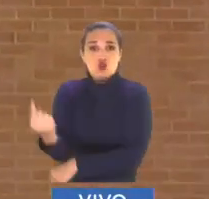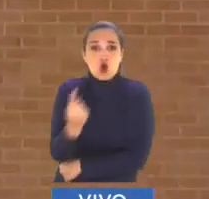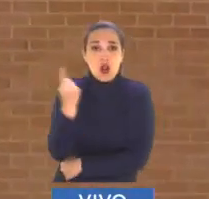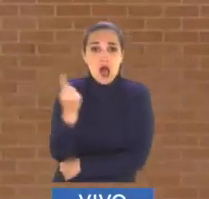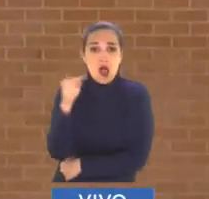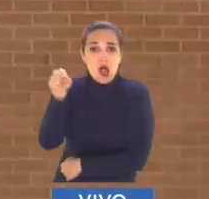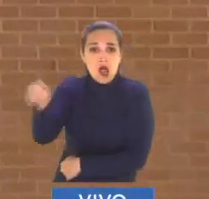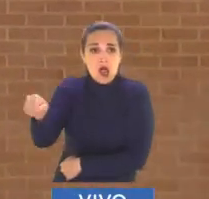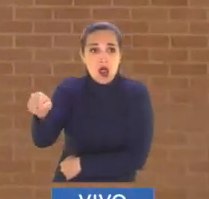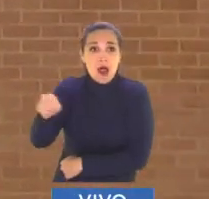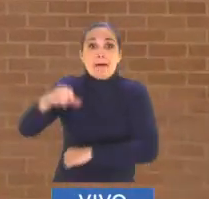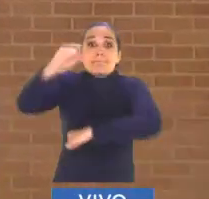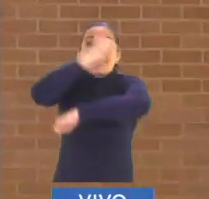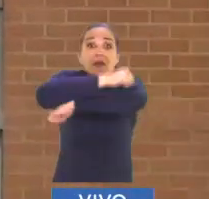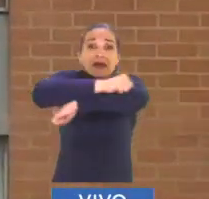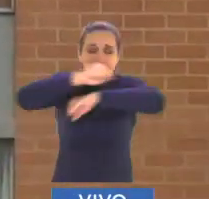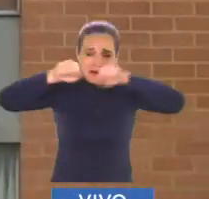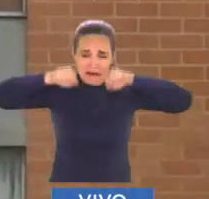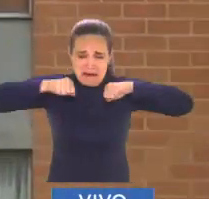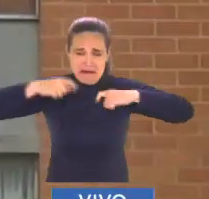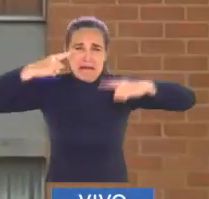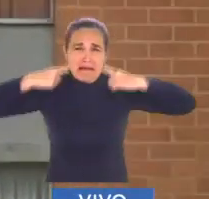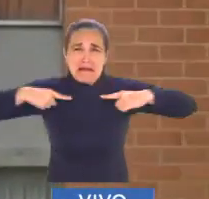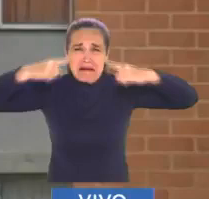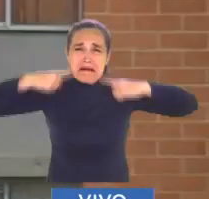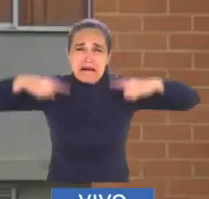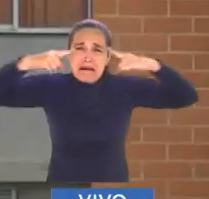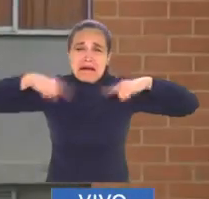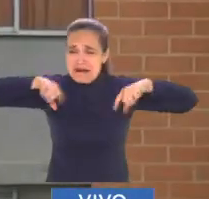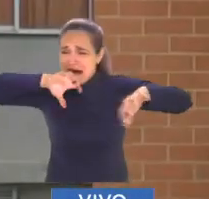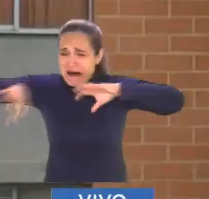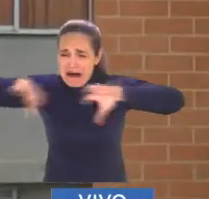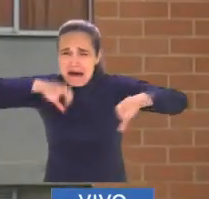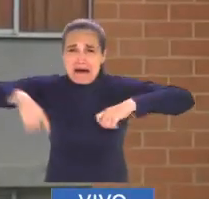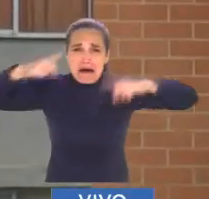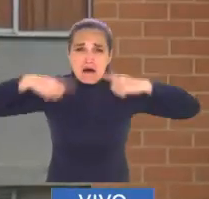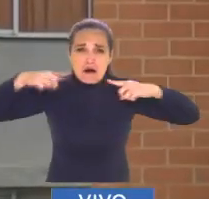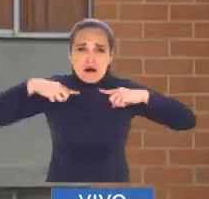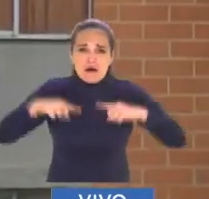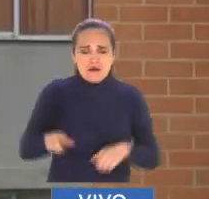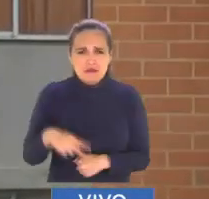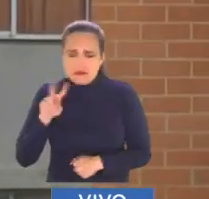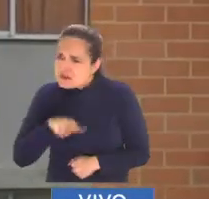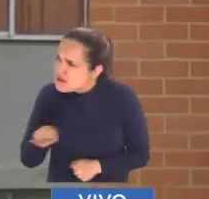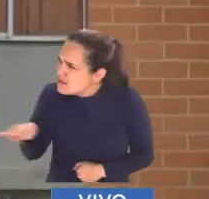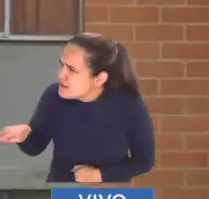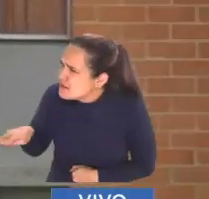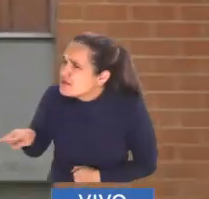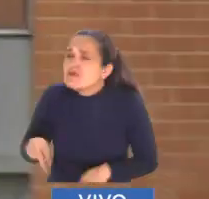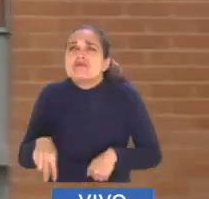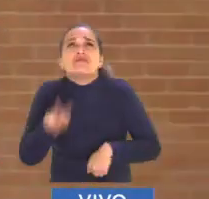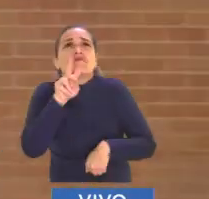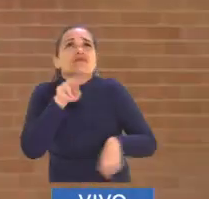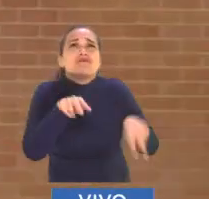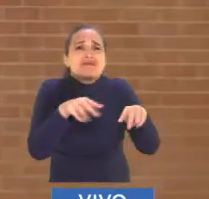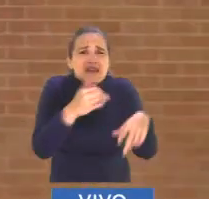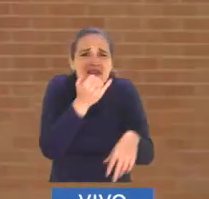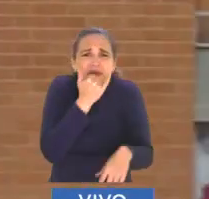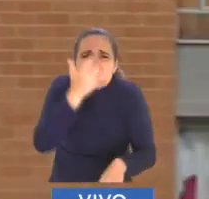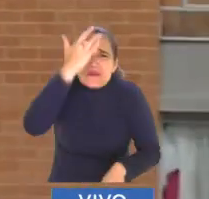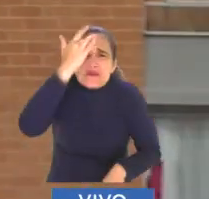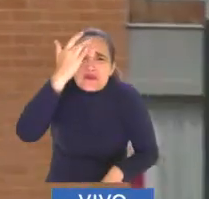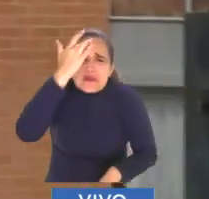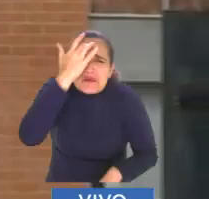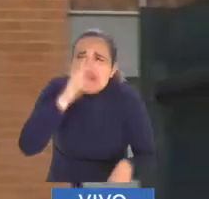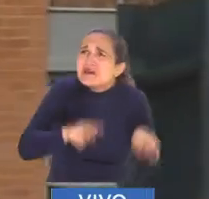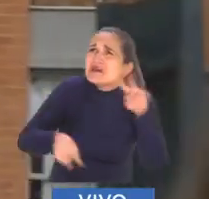ventana y con el riesgo de caer al vacío. Lloraba constantemente. De inmediato los vecinos alertaron a las autoridades y llegaron uniformados de policía